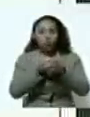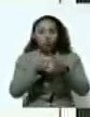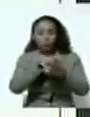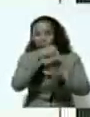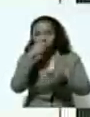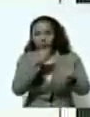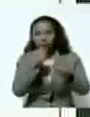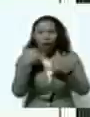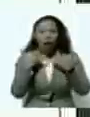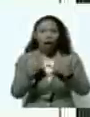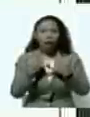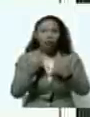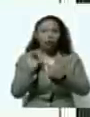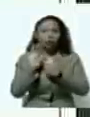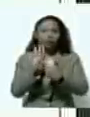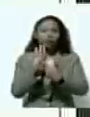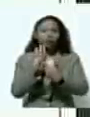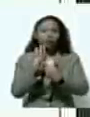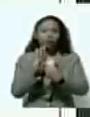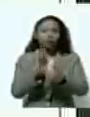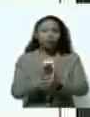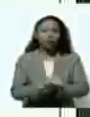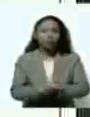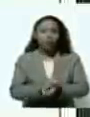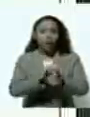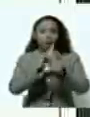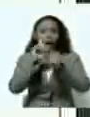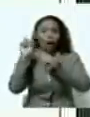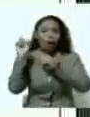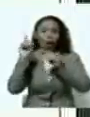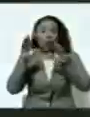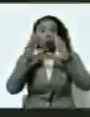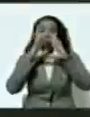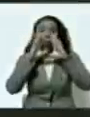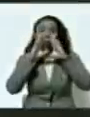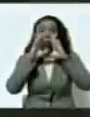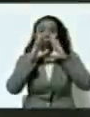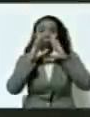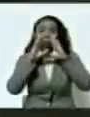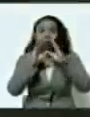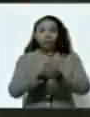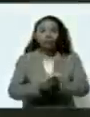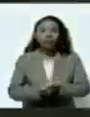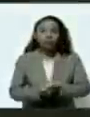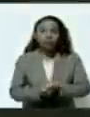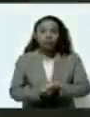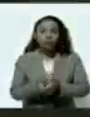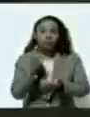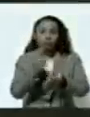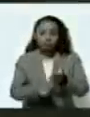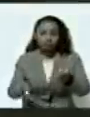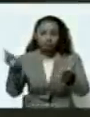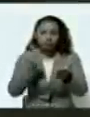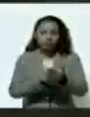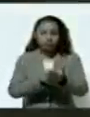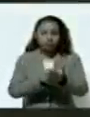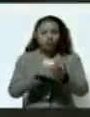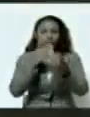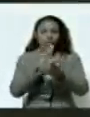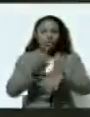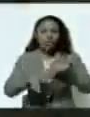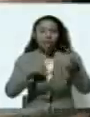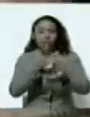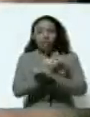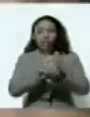que actualmente le señalan. Esto es una confesión de parte. Repito, actos democráticos